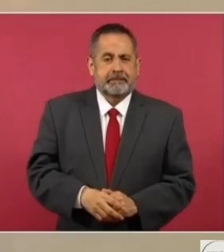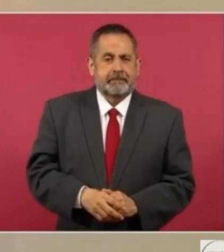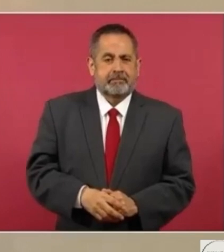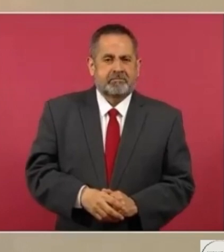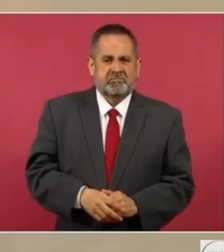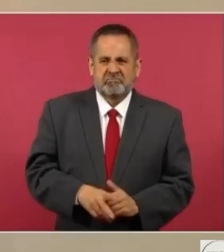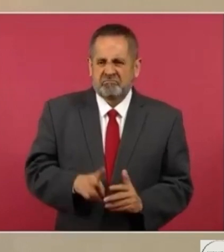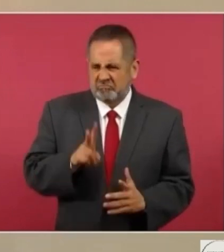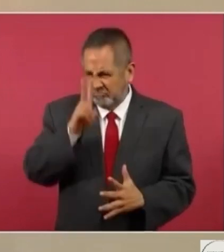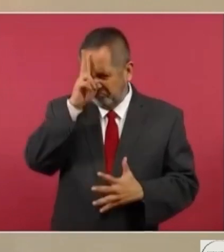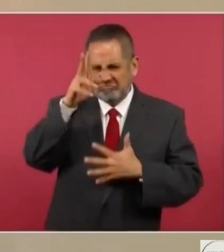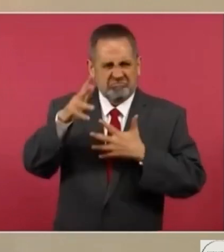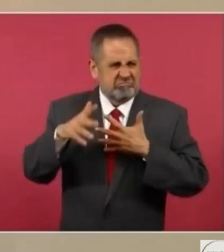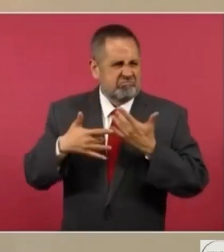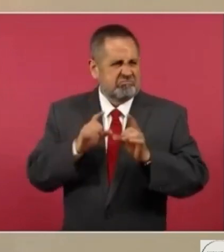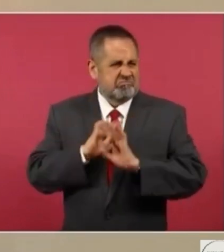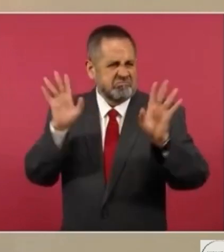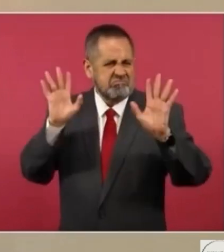Violento,